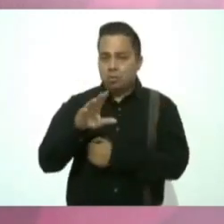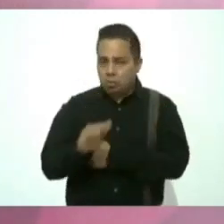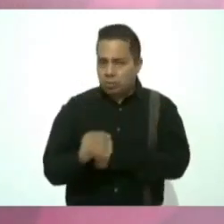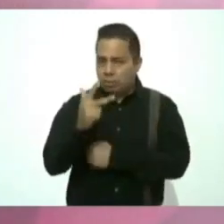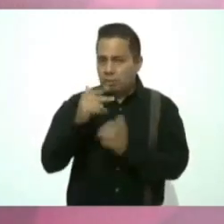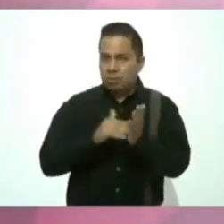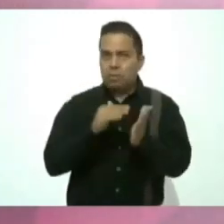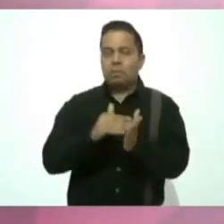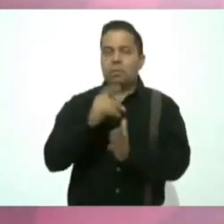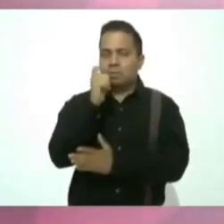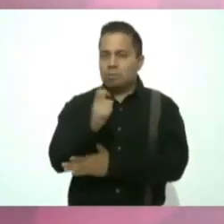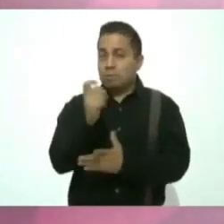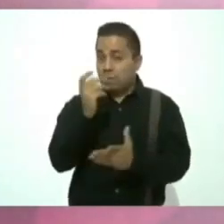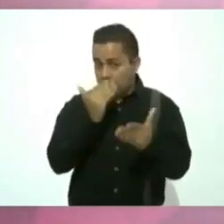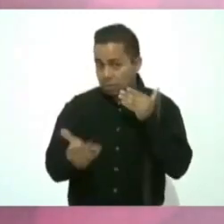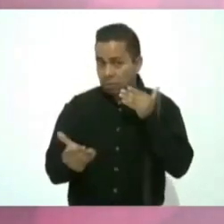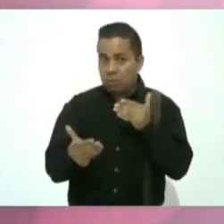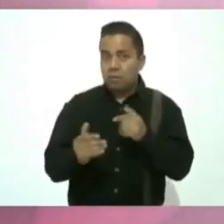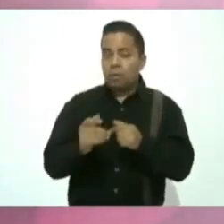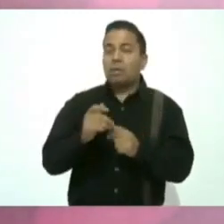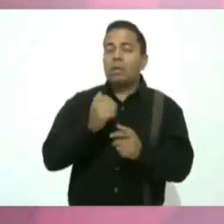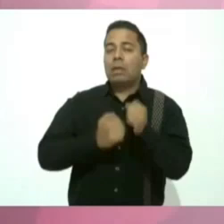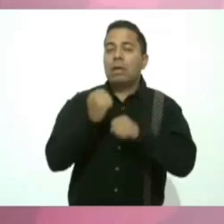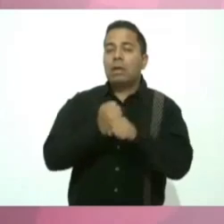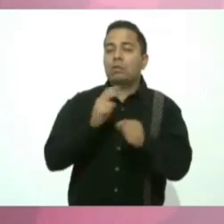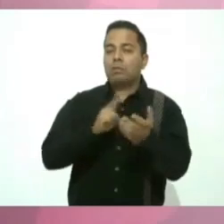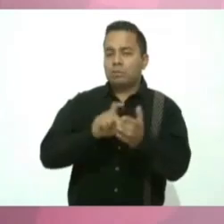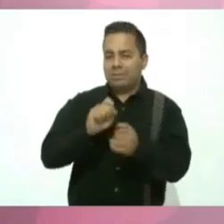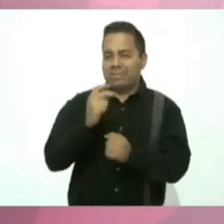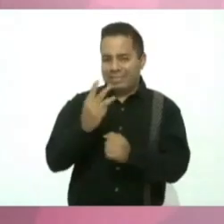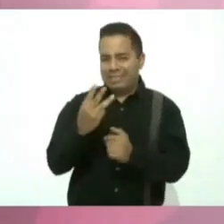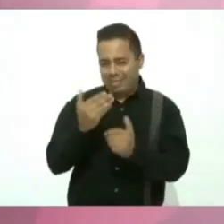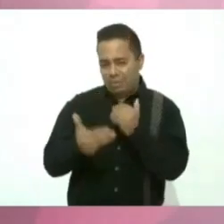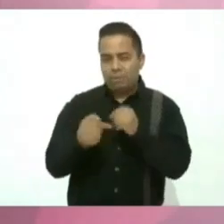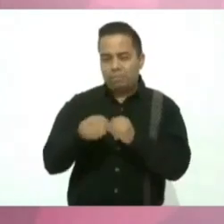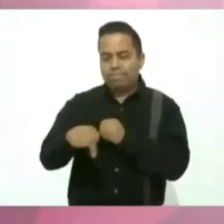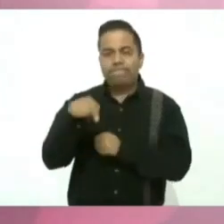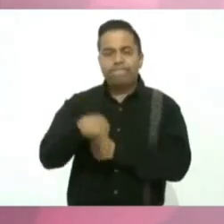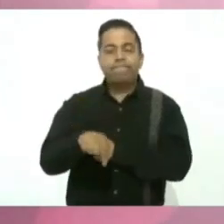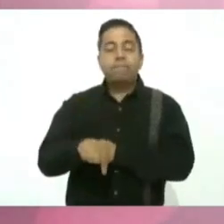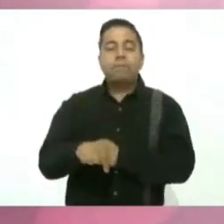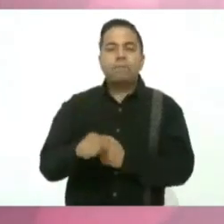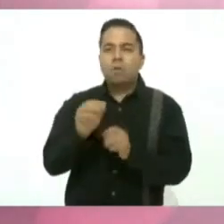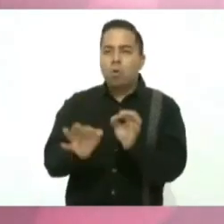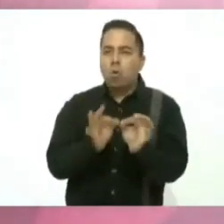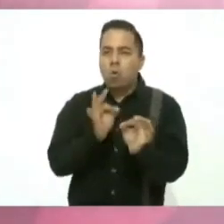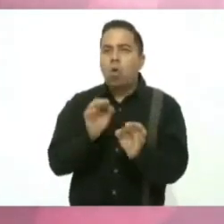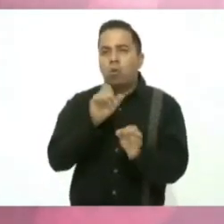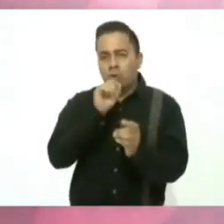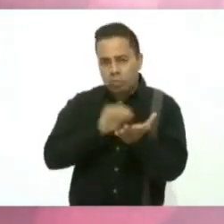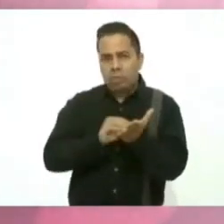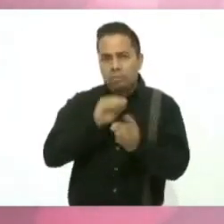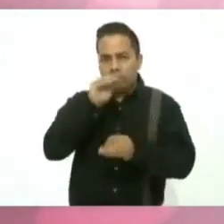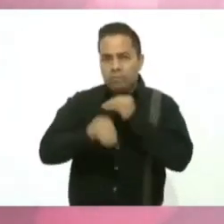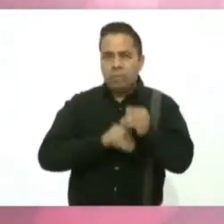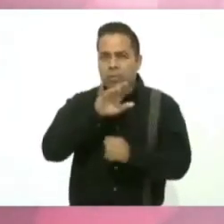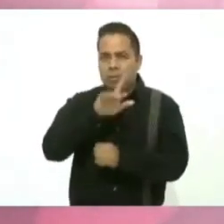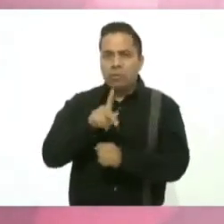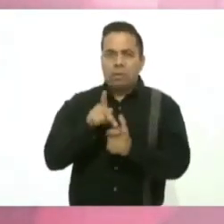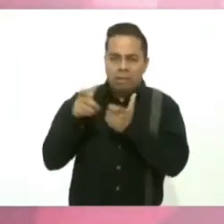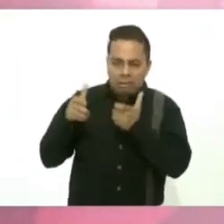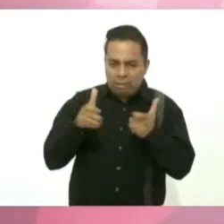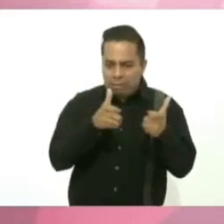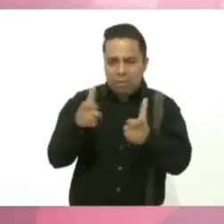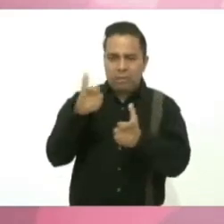pesos. Ahora, en el 2023, estamos concluyendo o construyendo 50 caminos con